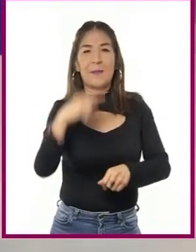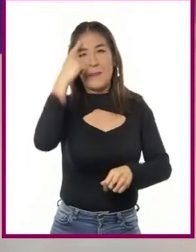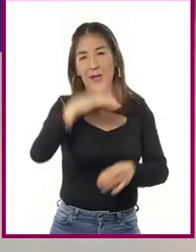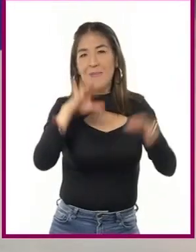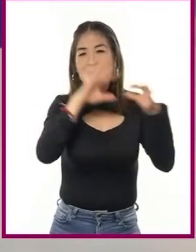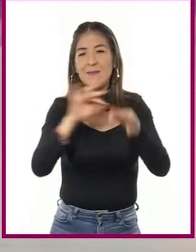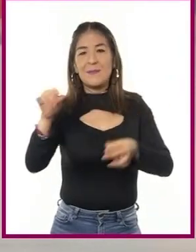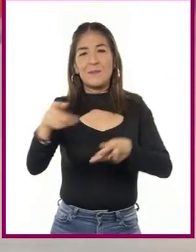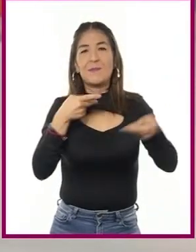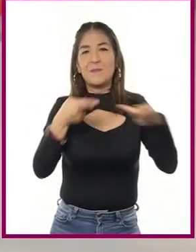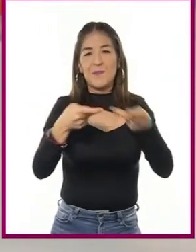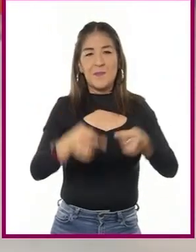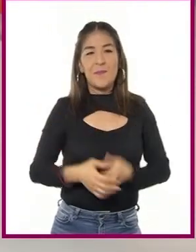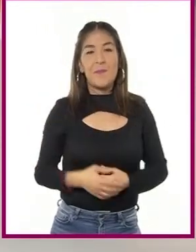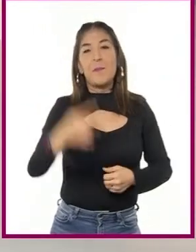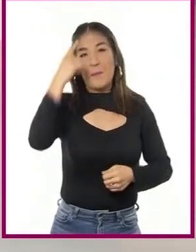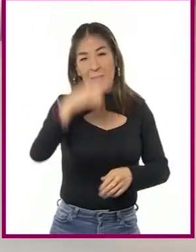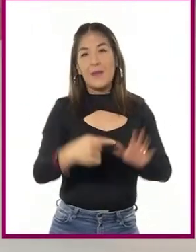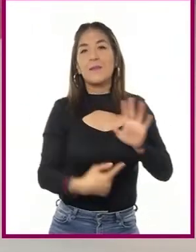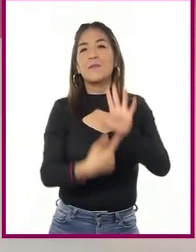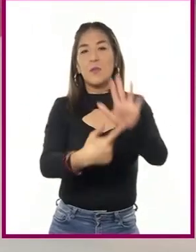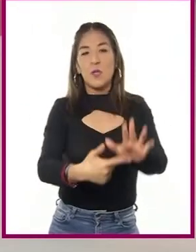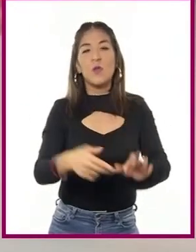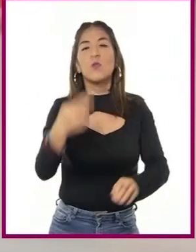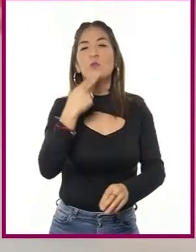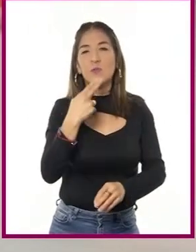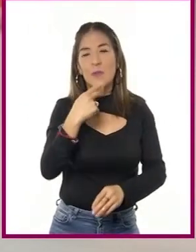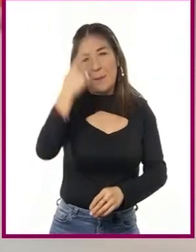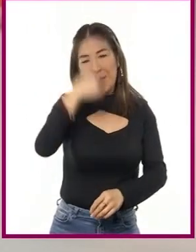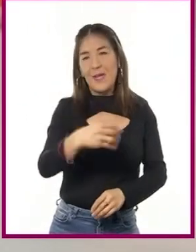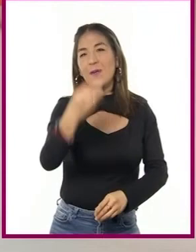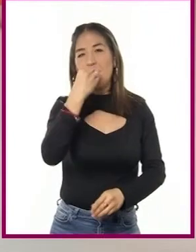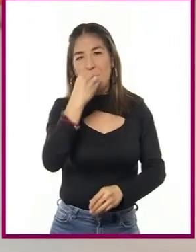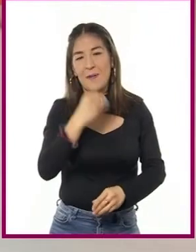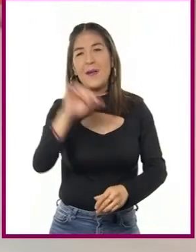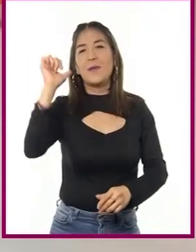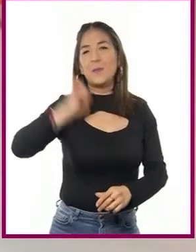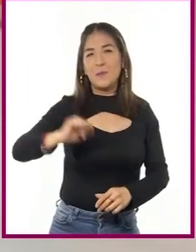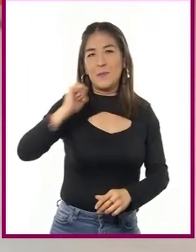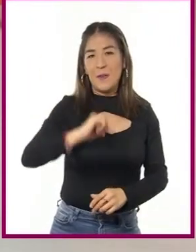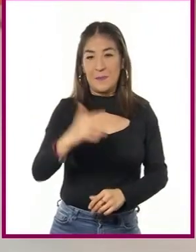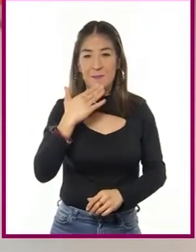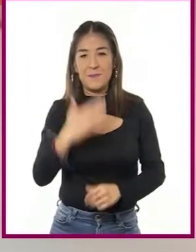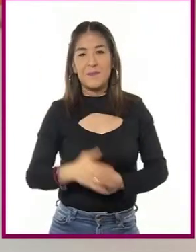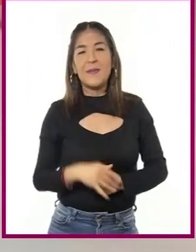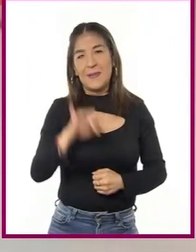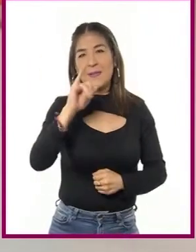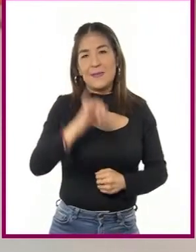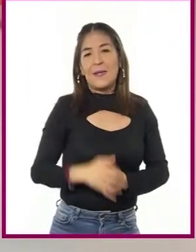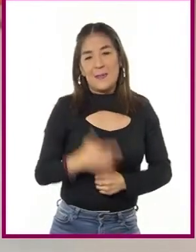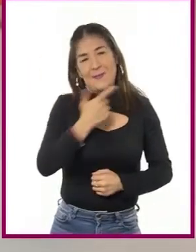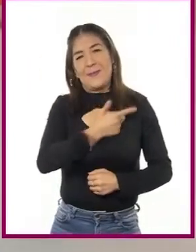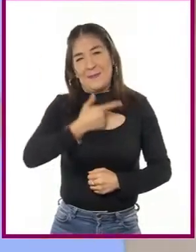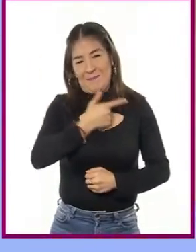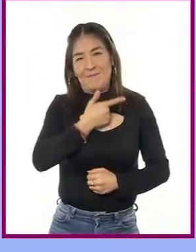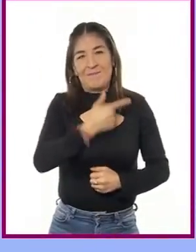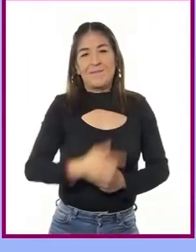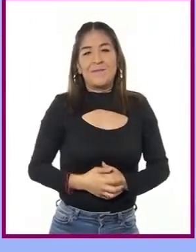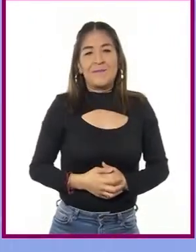que preparaste para promocionar el consumo de alimentos ancestrales. ¿Te parece? Con gusto,